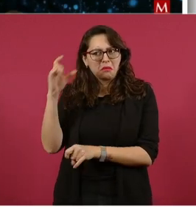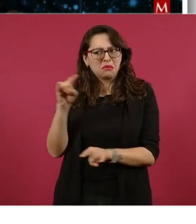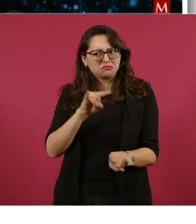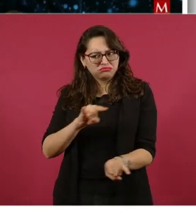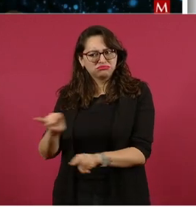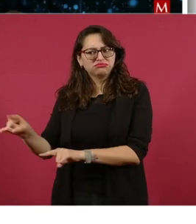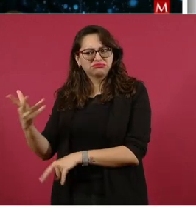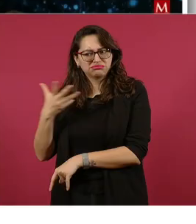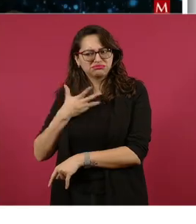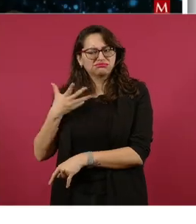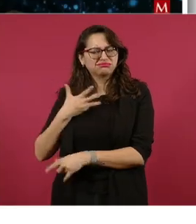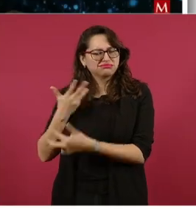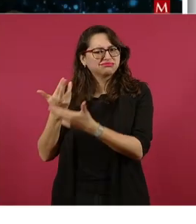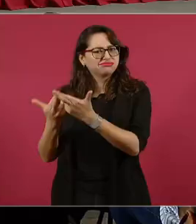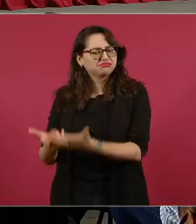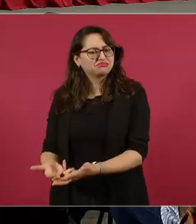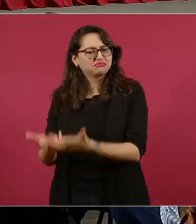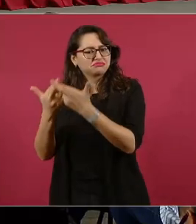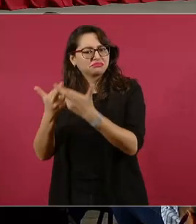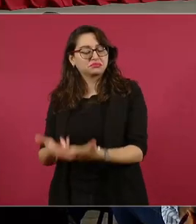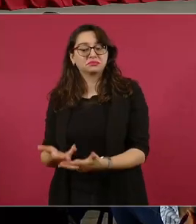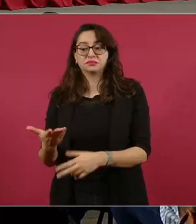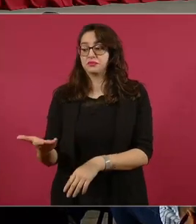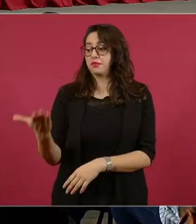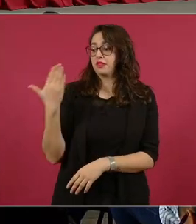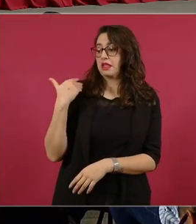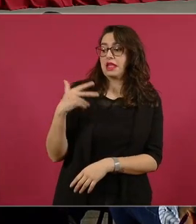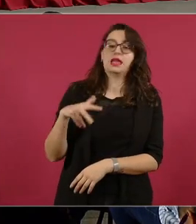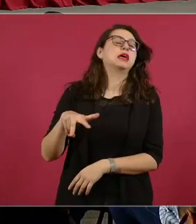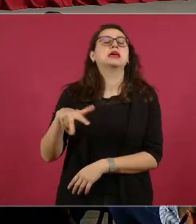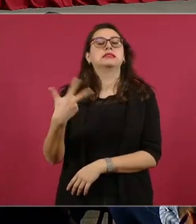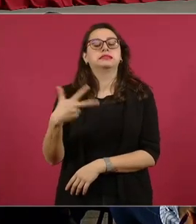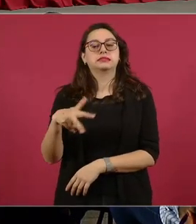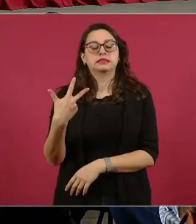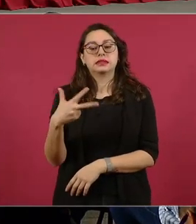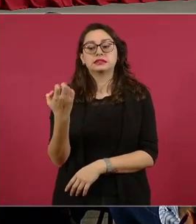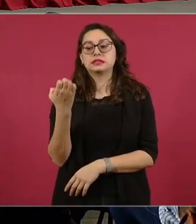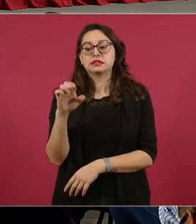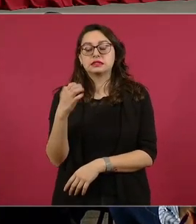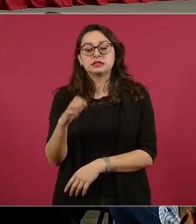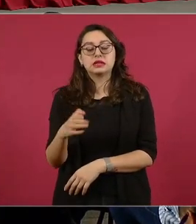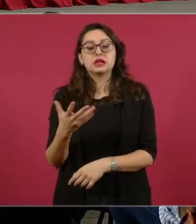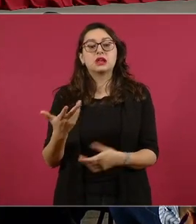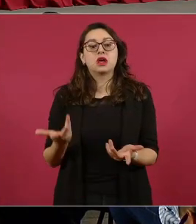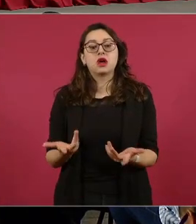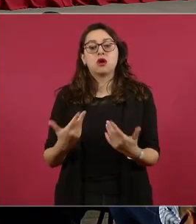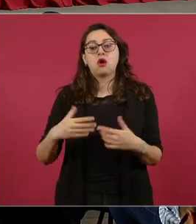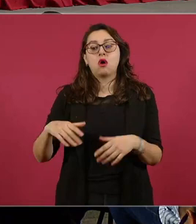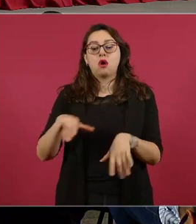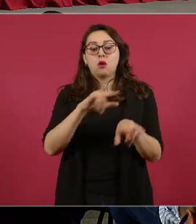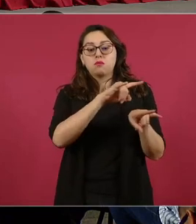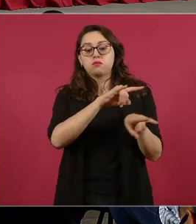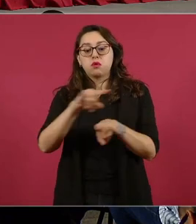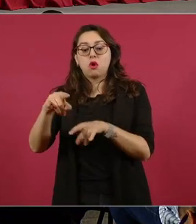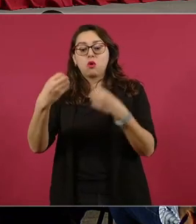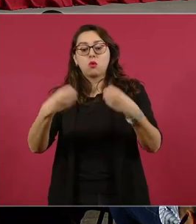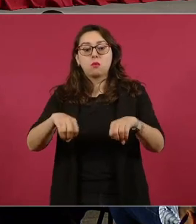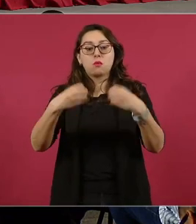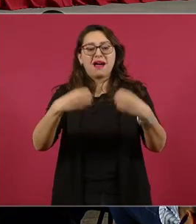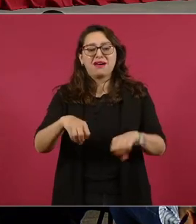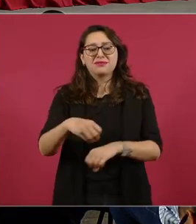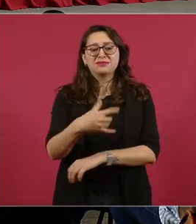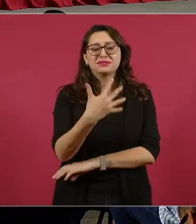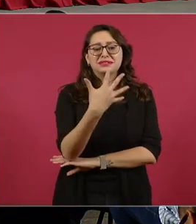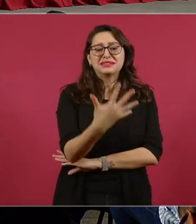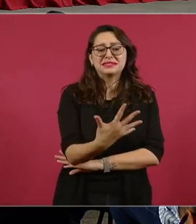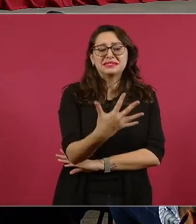enero pasado, la ocupación de camas generales era del 5% y con ventilador solo del 1%. Imagínense de qué